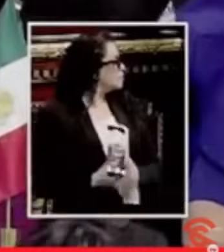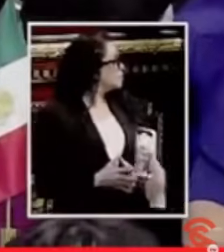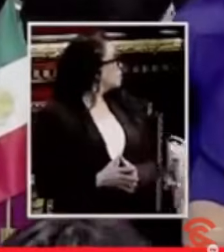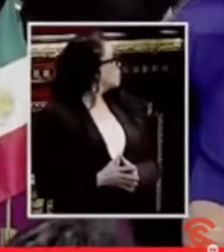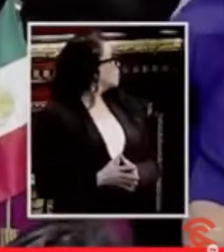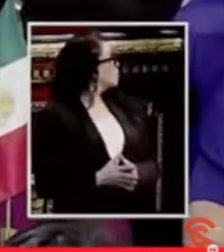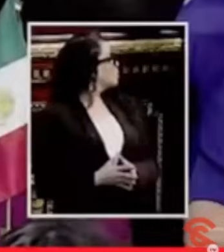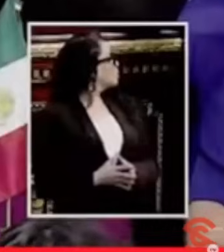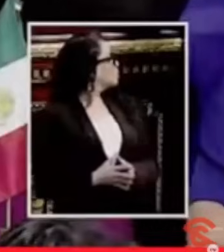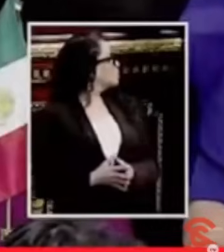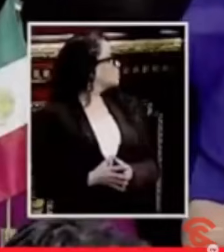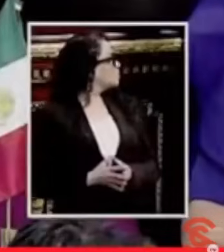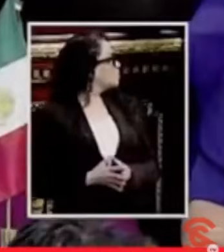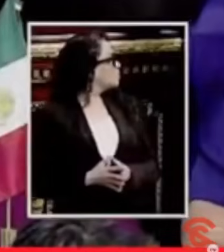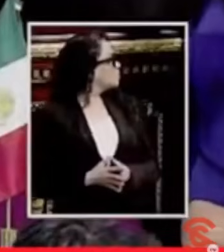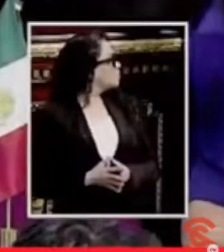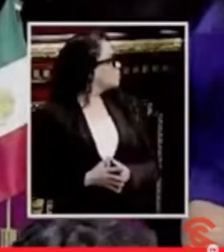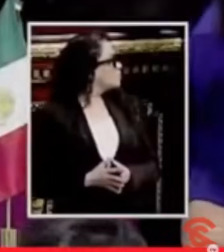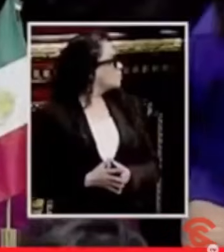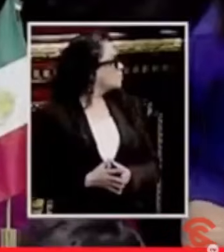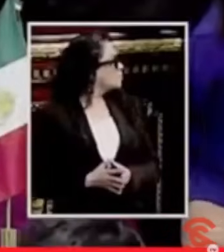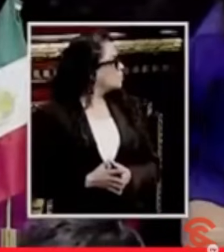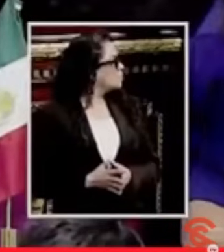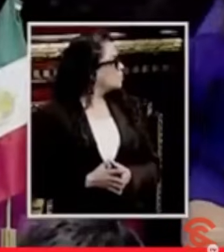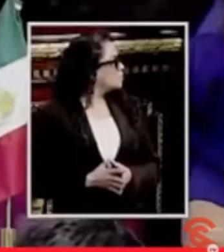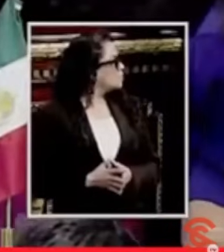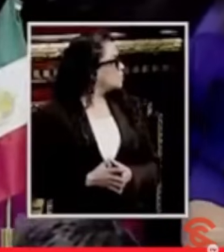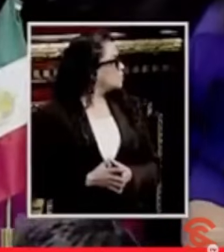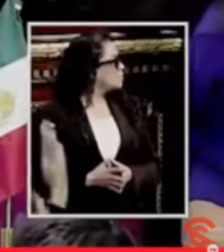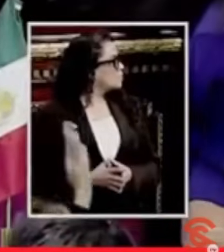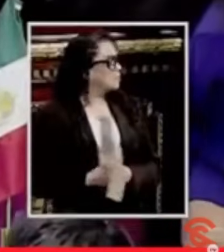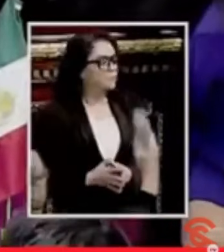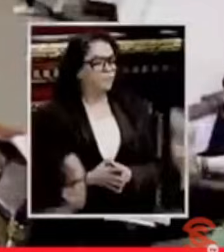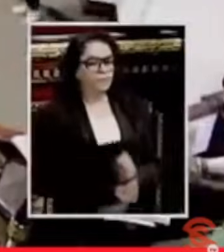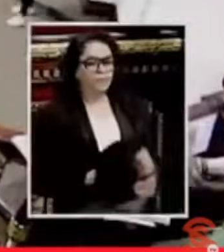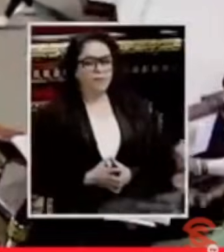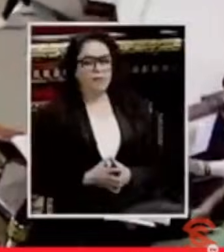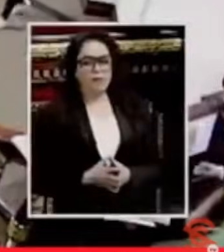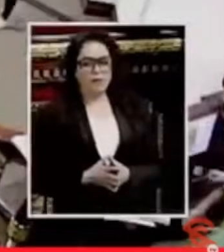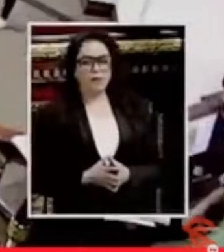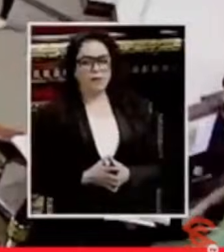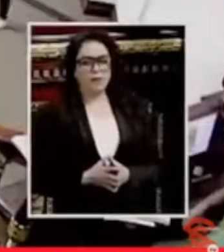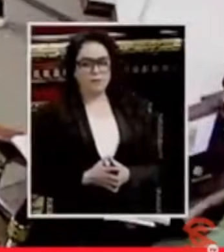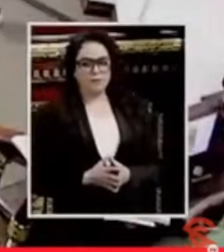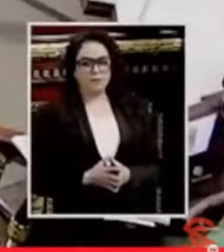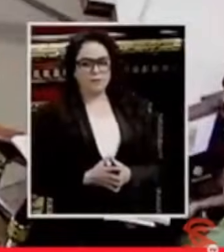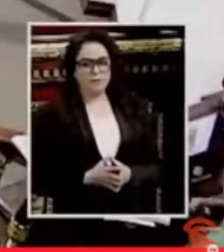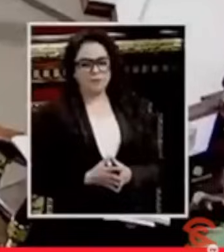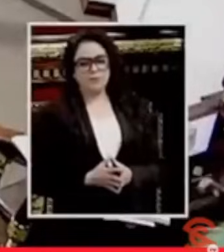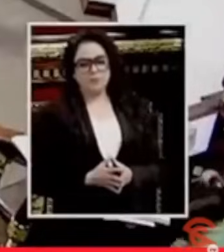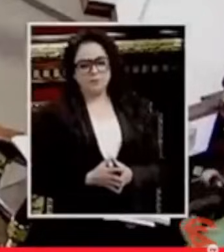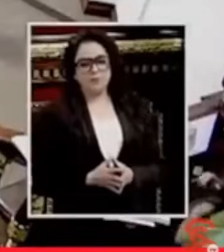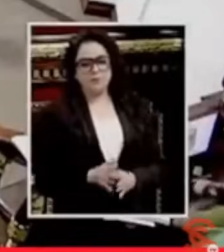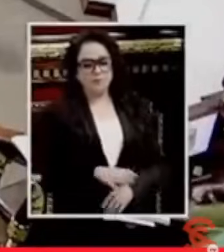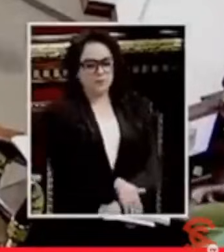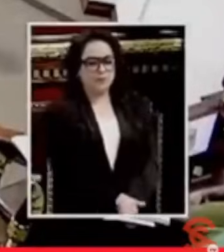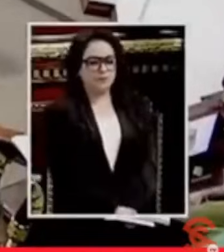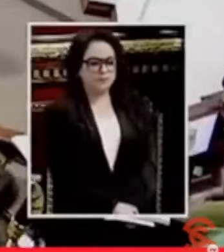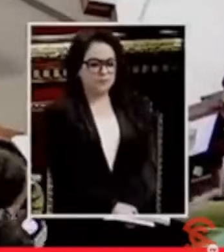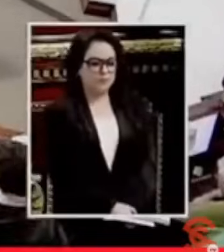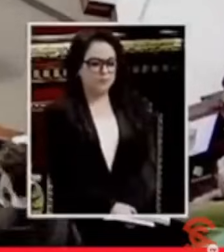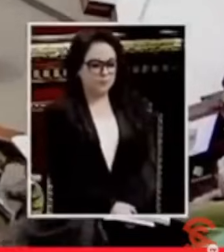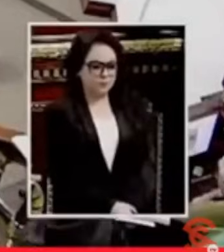muy importante. La jefa de gobierno, Clara Brugada, envió al Congreso de la Ciudad de México